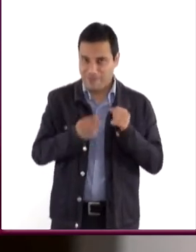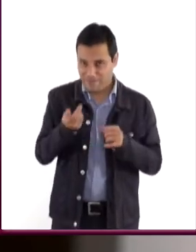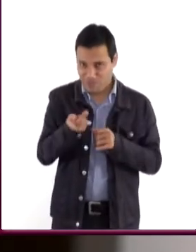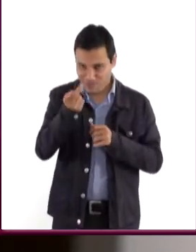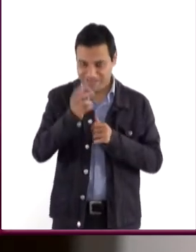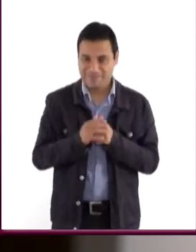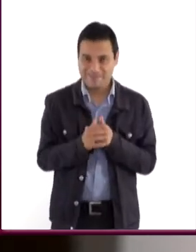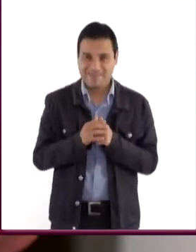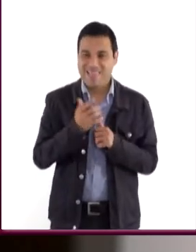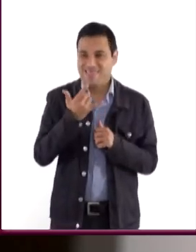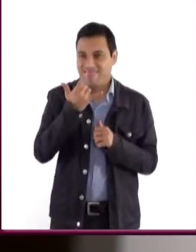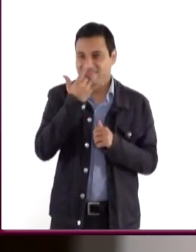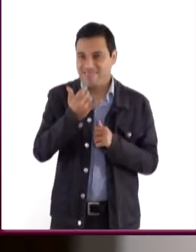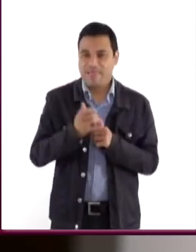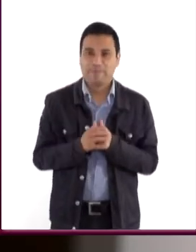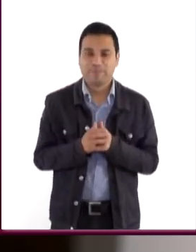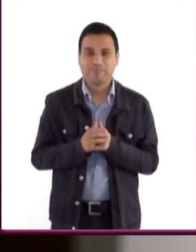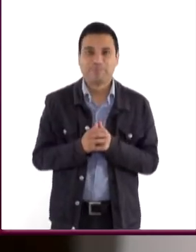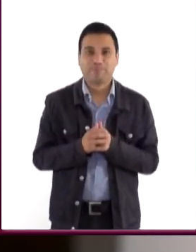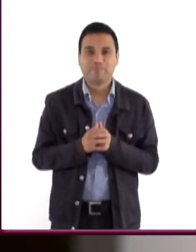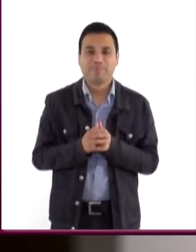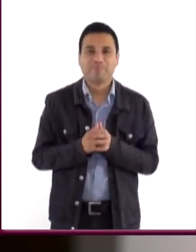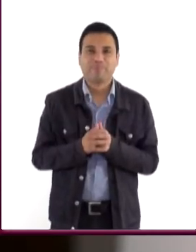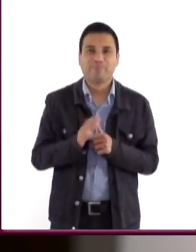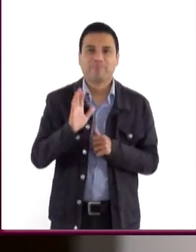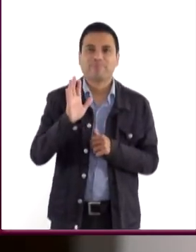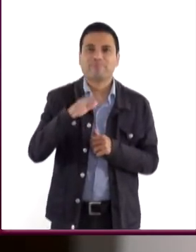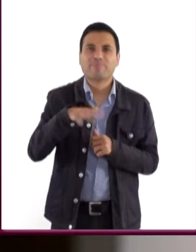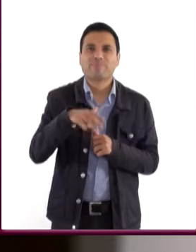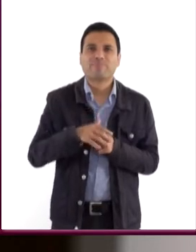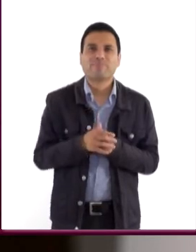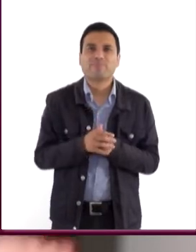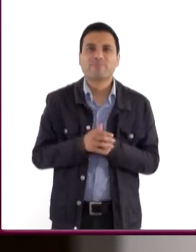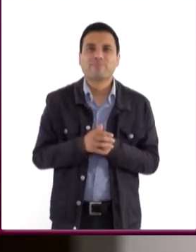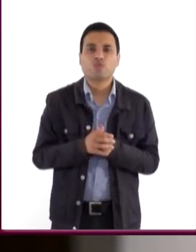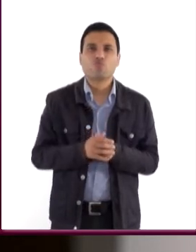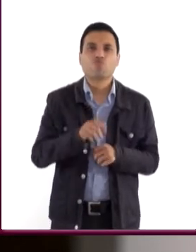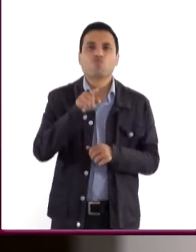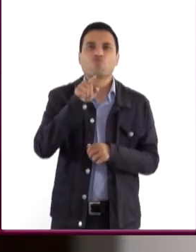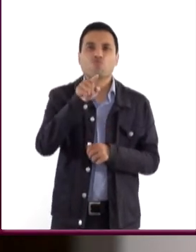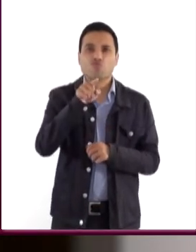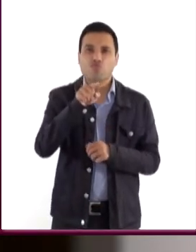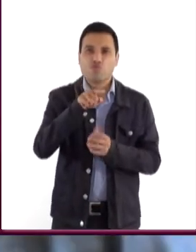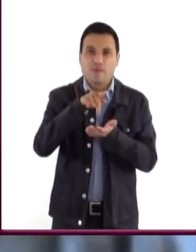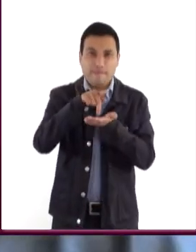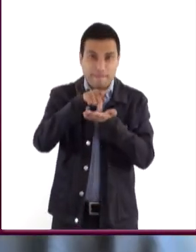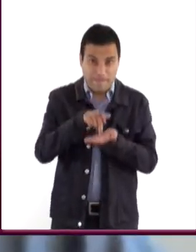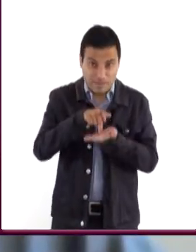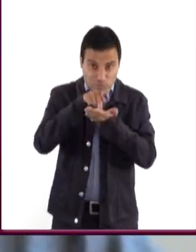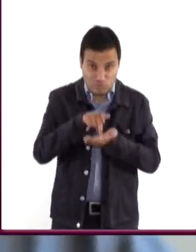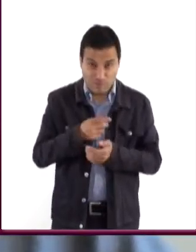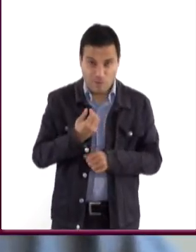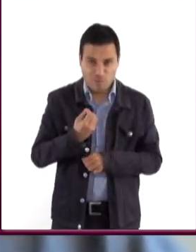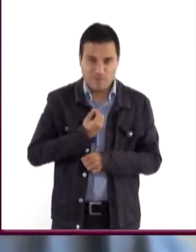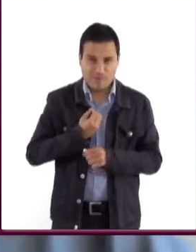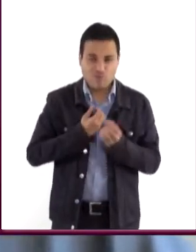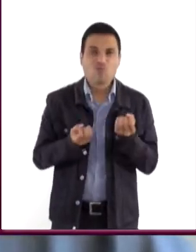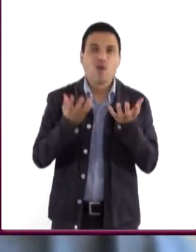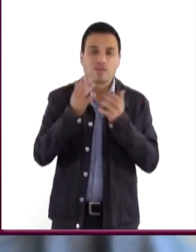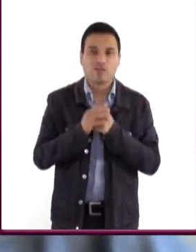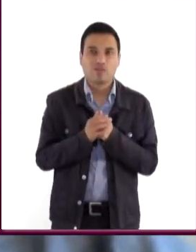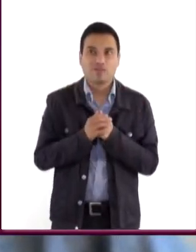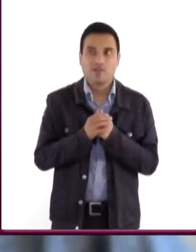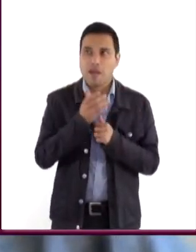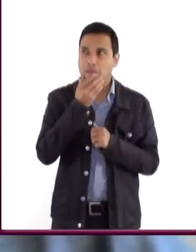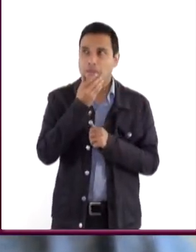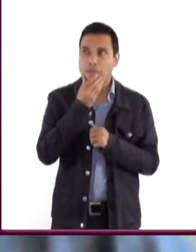pregunta así muy curiosa. ¿Cuántas veces crees que podrías tú soportar tu propio peso? Yo, menos de